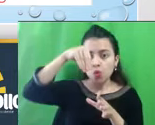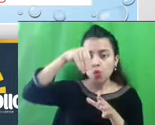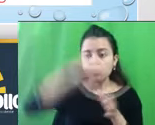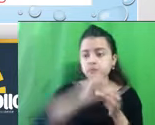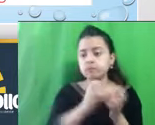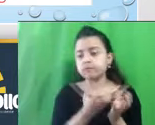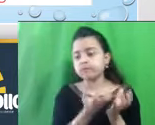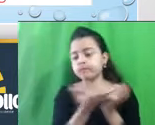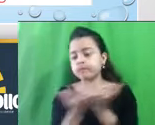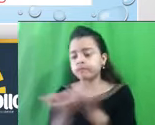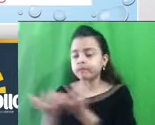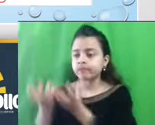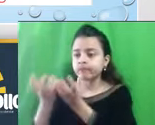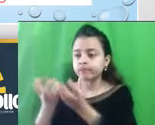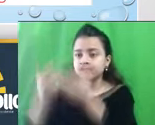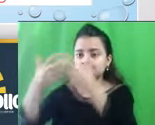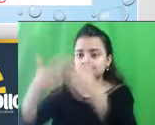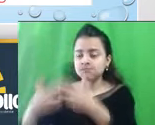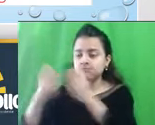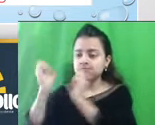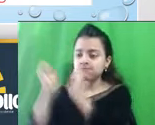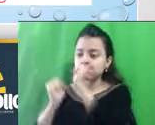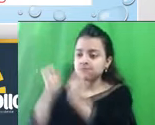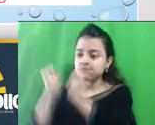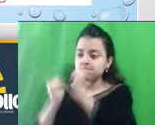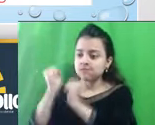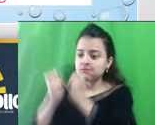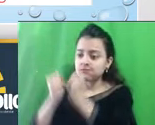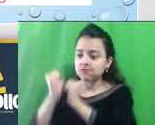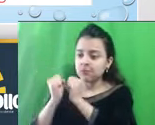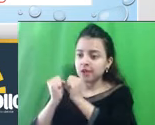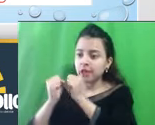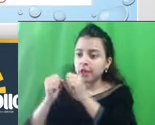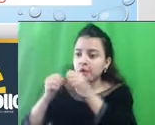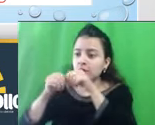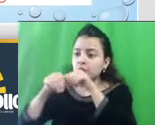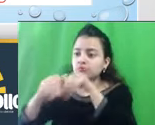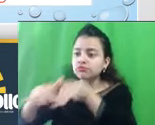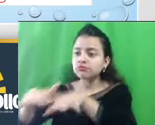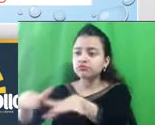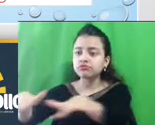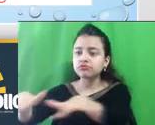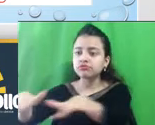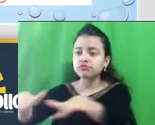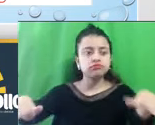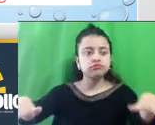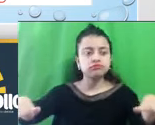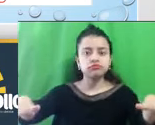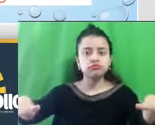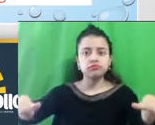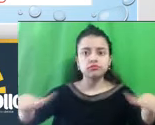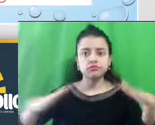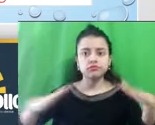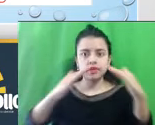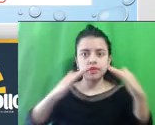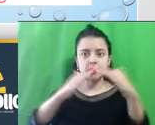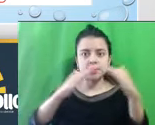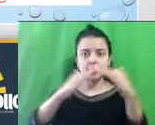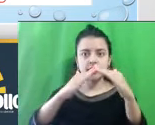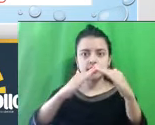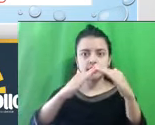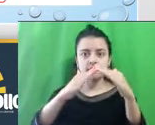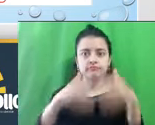hicimos todo el tratamiento y la colocamos en las redes para que ustedes disfrutaran en la casa. Resulta que después de la casa la sacamos en un